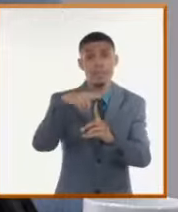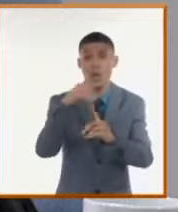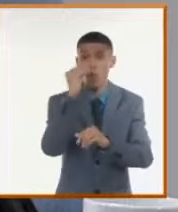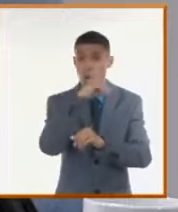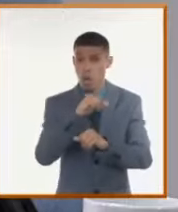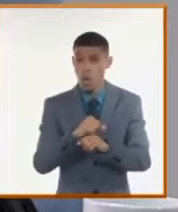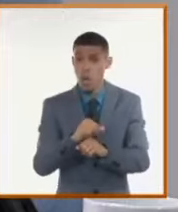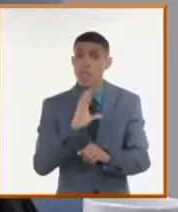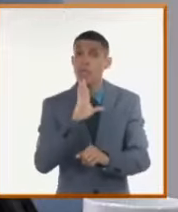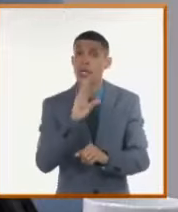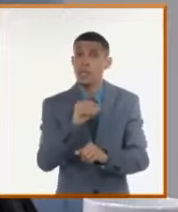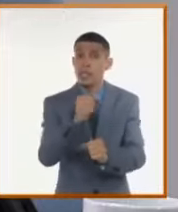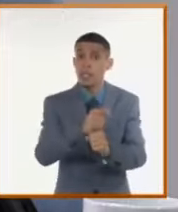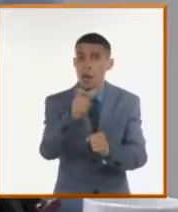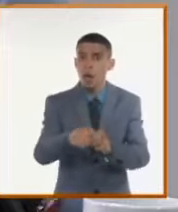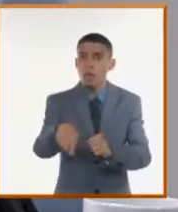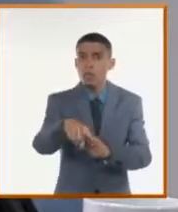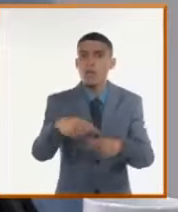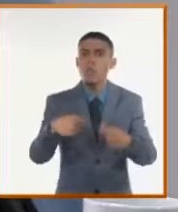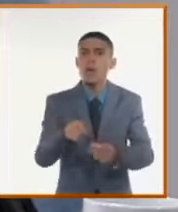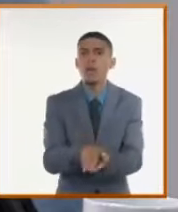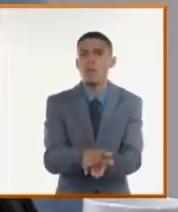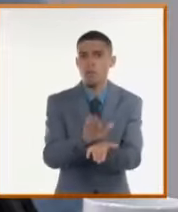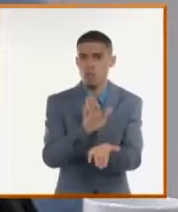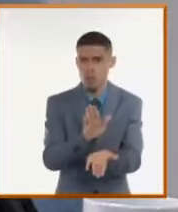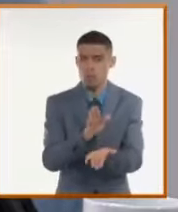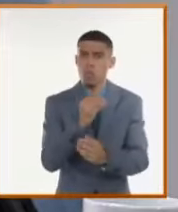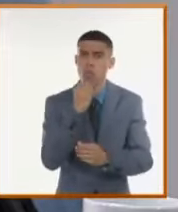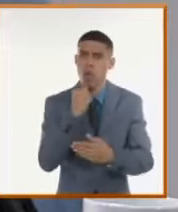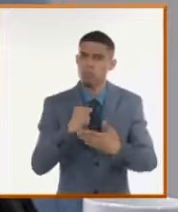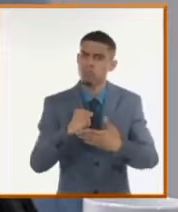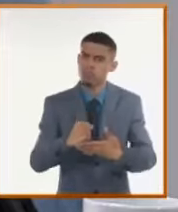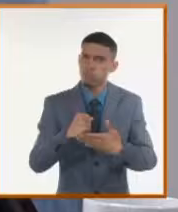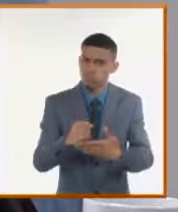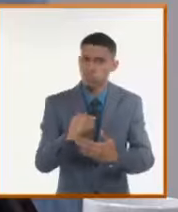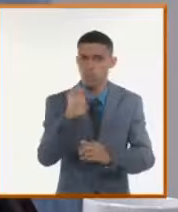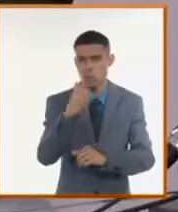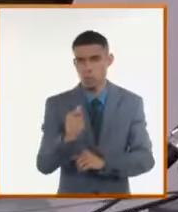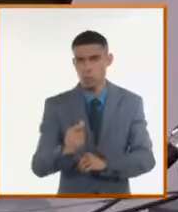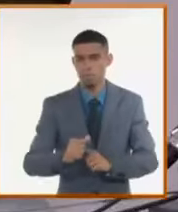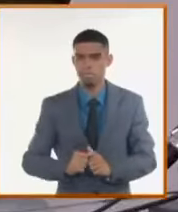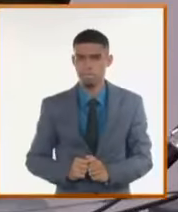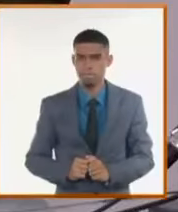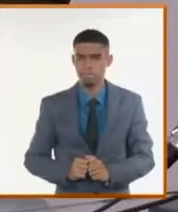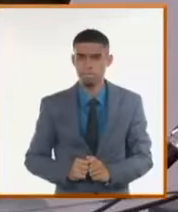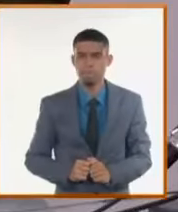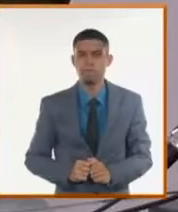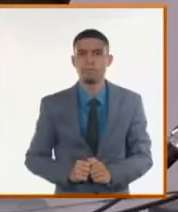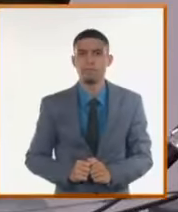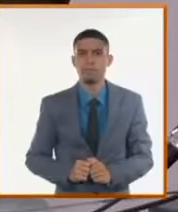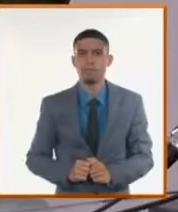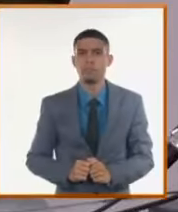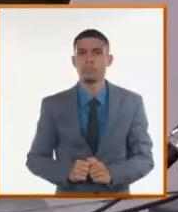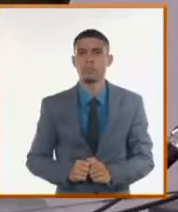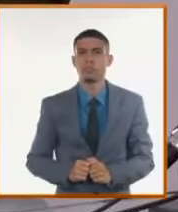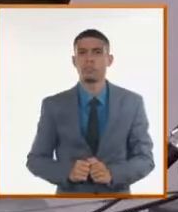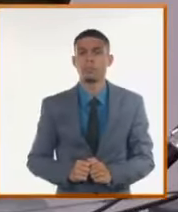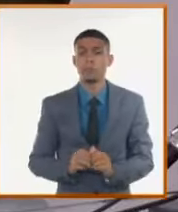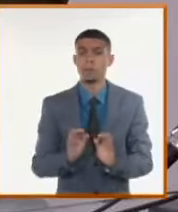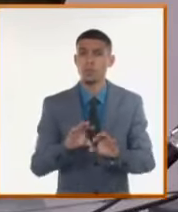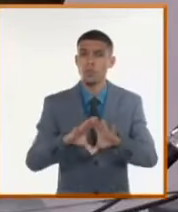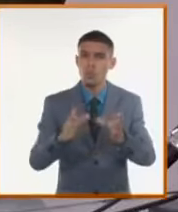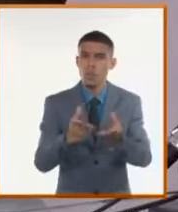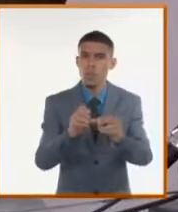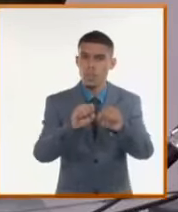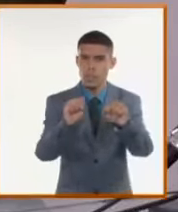trabajadores buscando incentivos para nosotros seguir aportando a la a la economía cuando se habla por supuesto de todo el